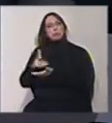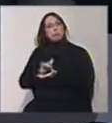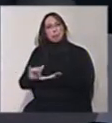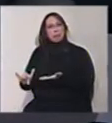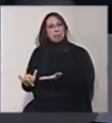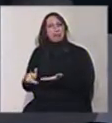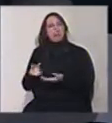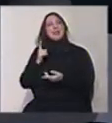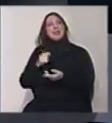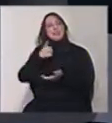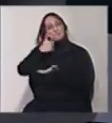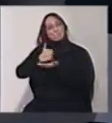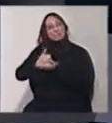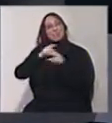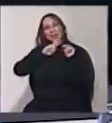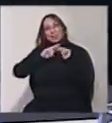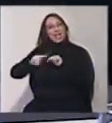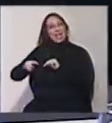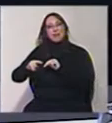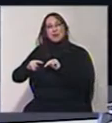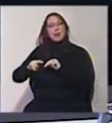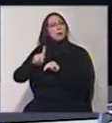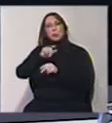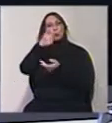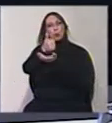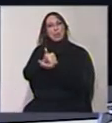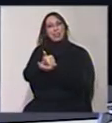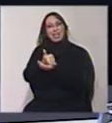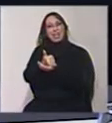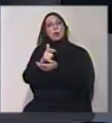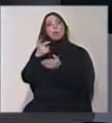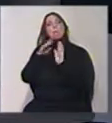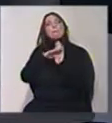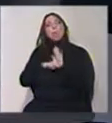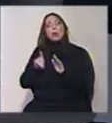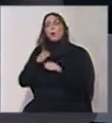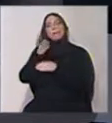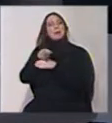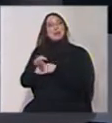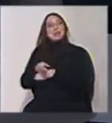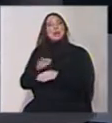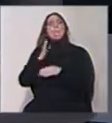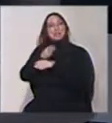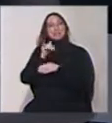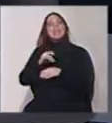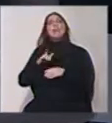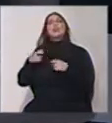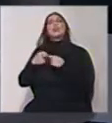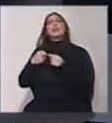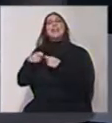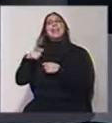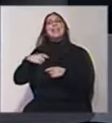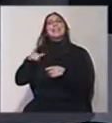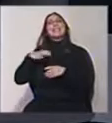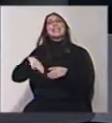debiera tener una presencia estable y permanente, y no la tiene, no tiene programas, no participa. Participa, sí, la sociedad civil a nivel de